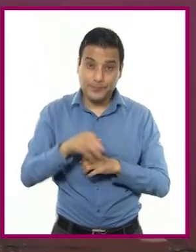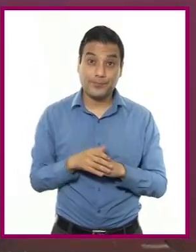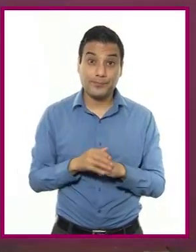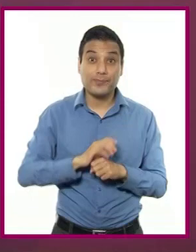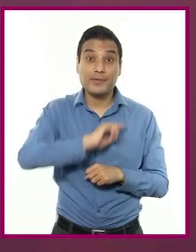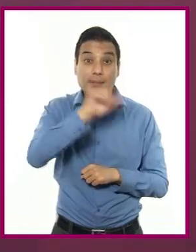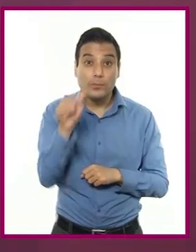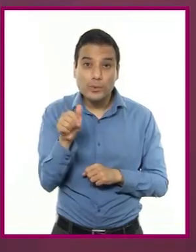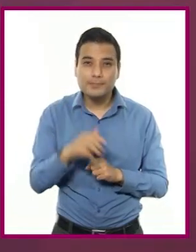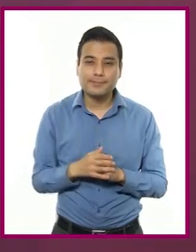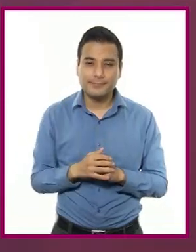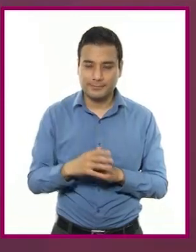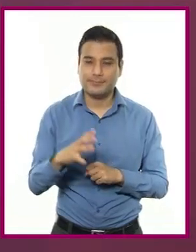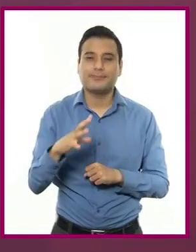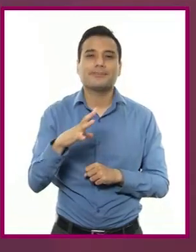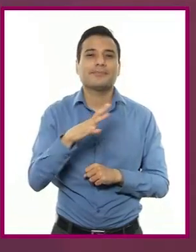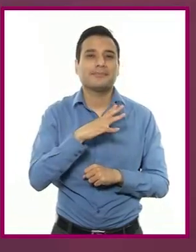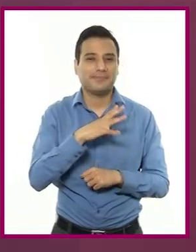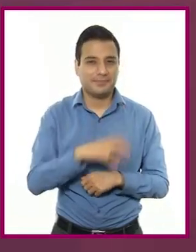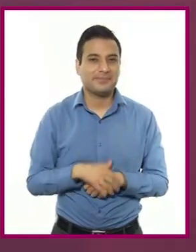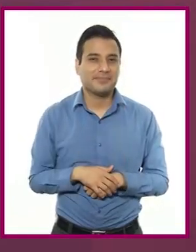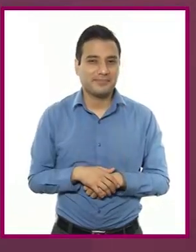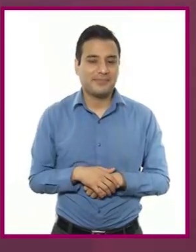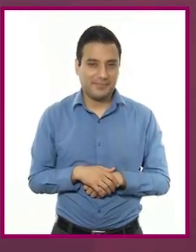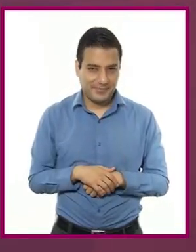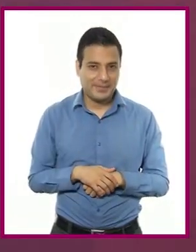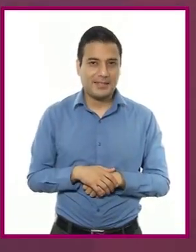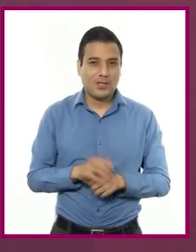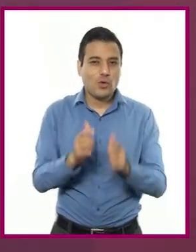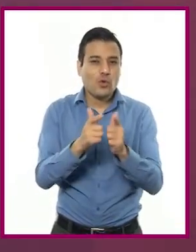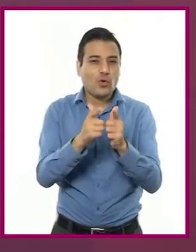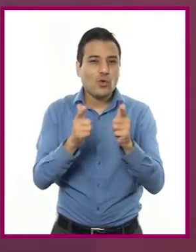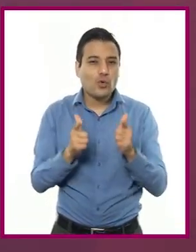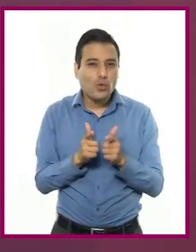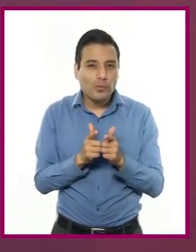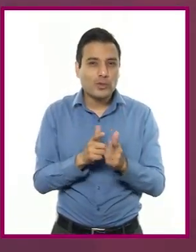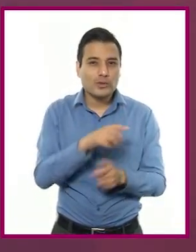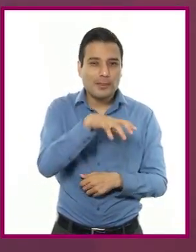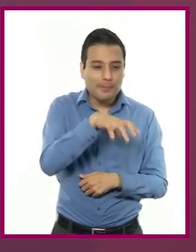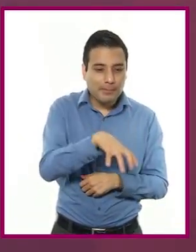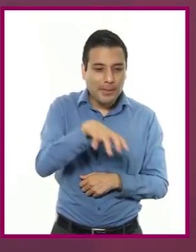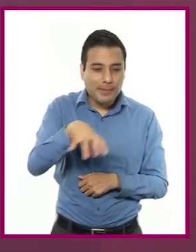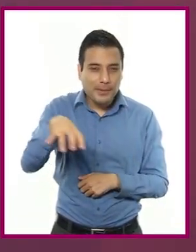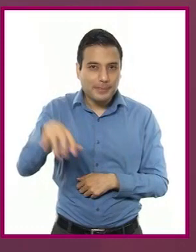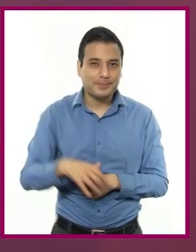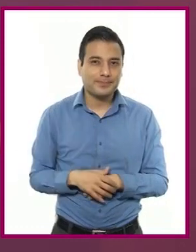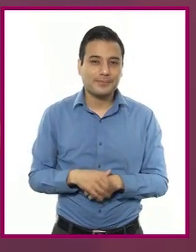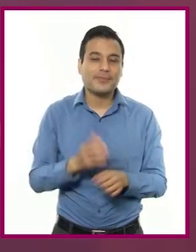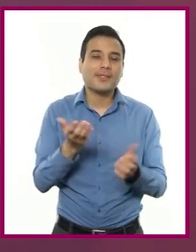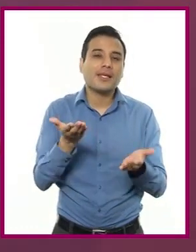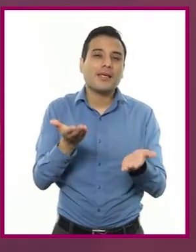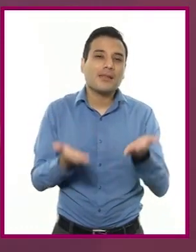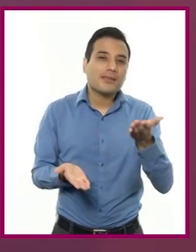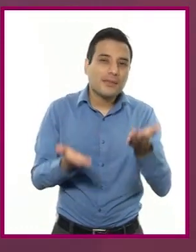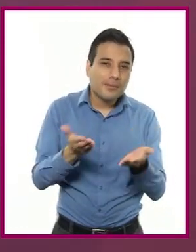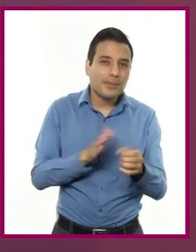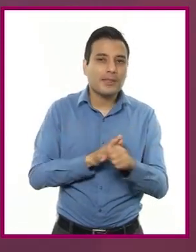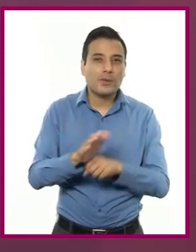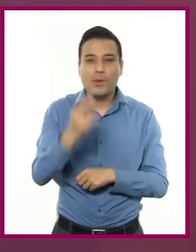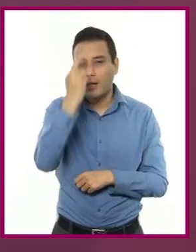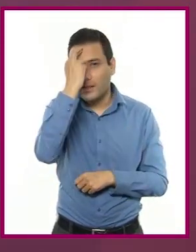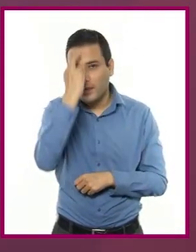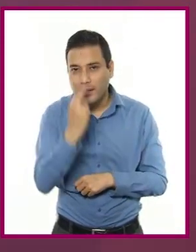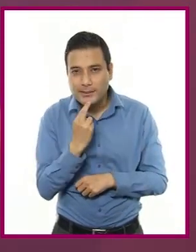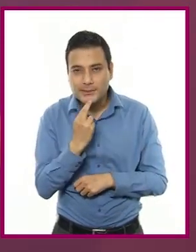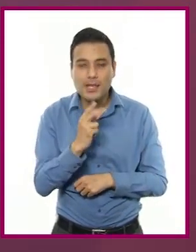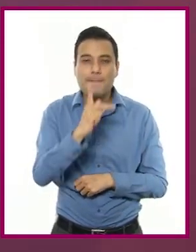originó la creación de categorías de clasificación basadas en el fenotipo y origen racial paterno y materno.